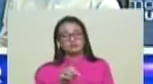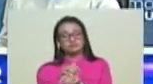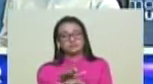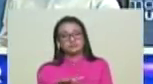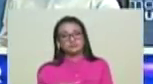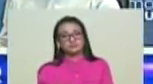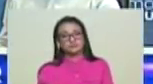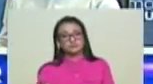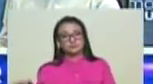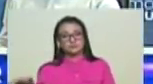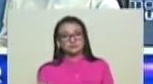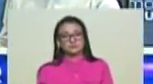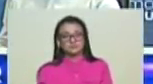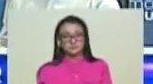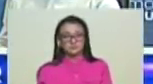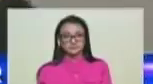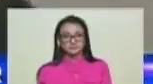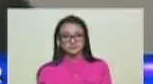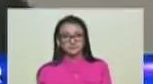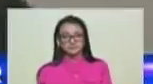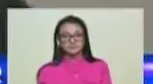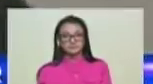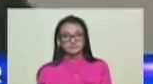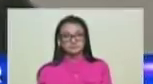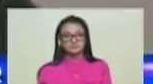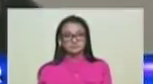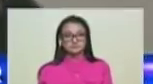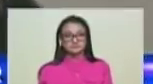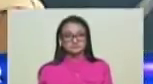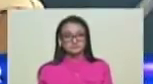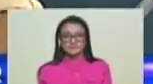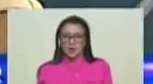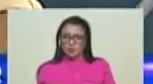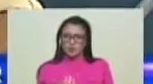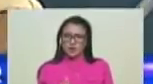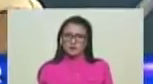con las epidemias, pues se dieron casos en Venezuela que ya fue completamente controlado.